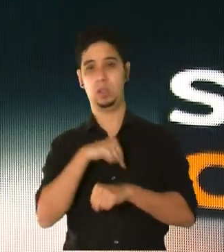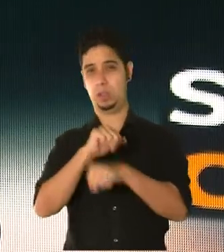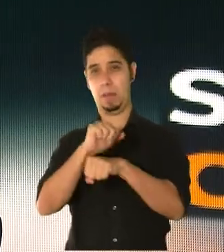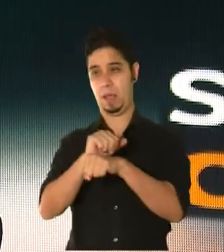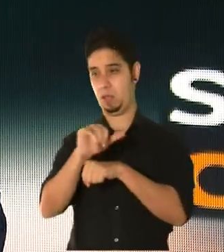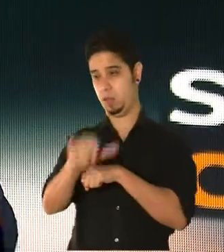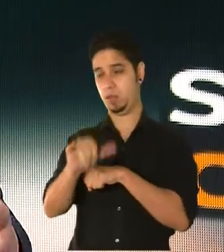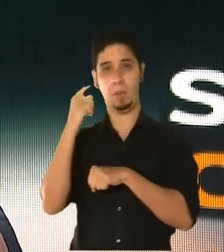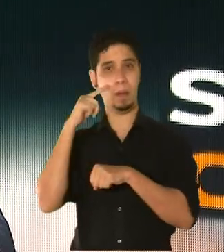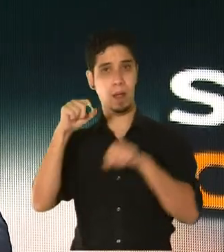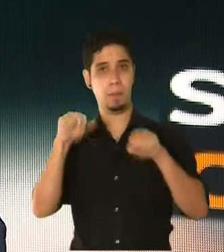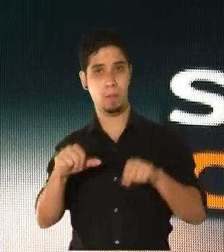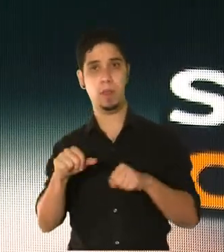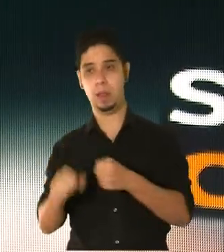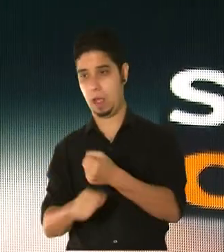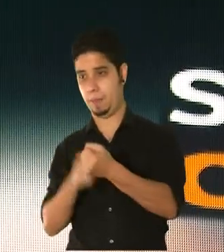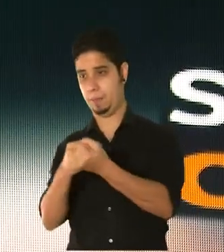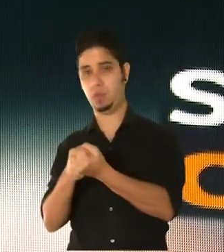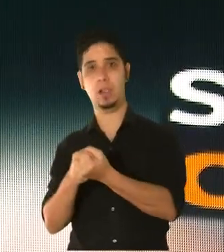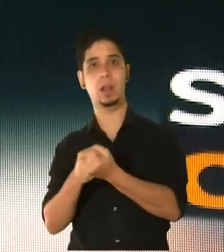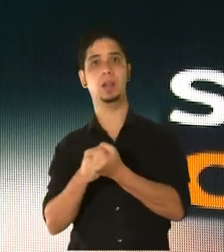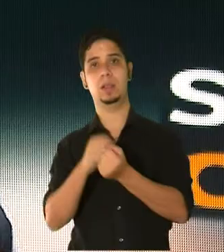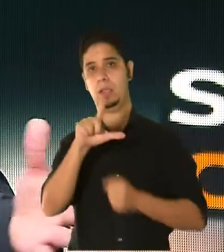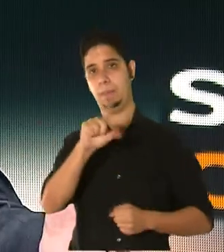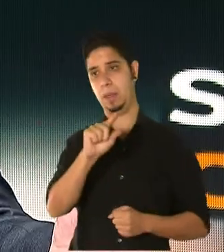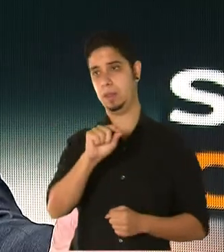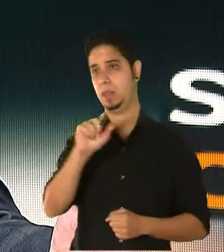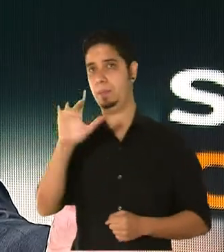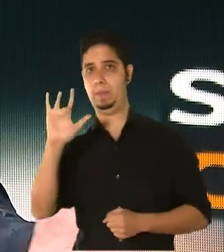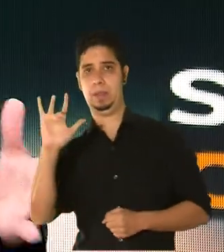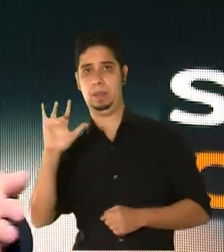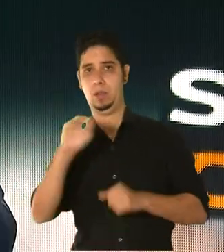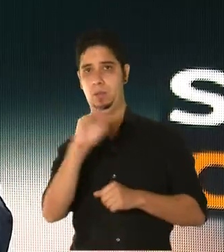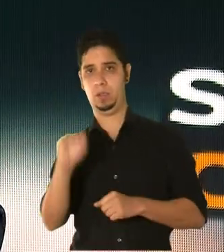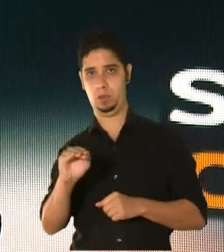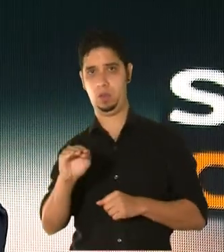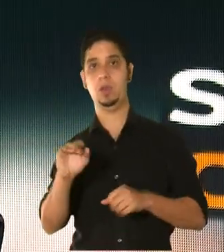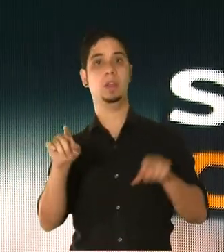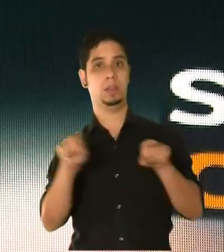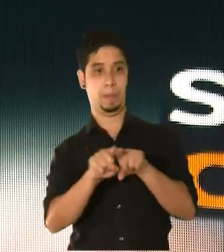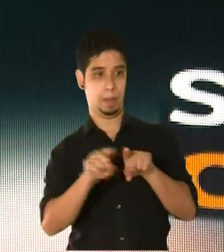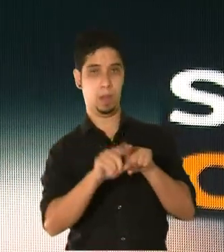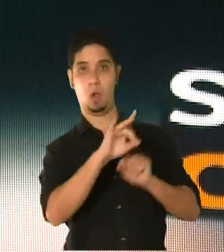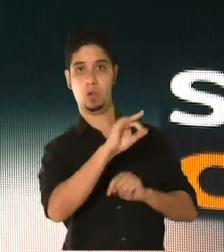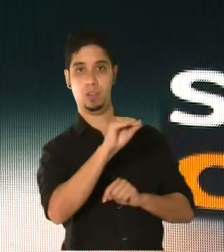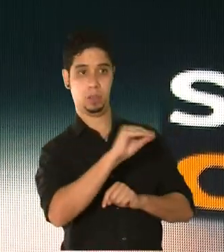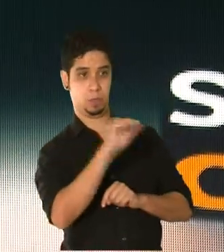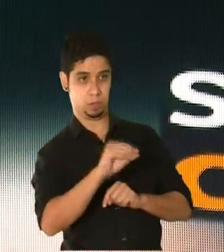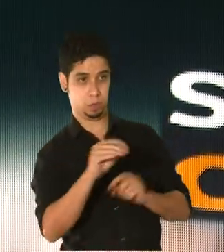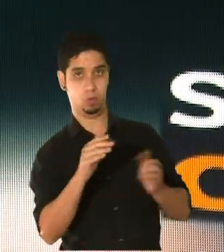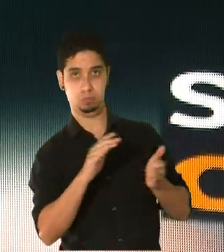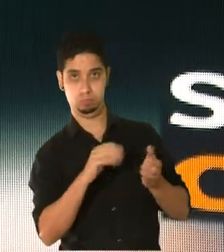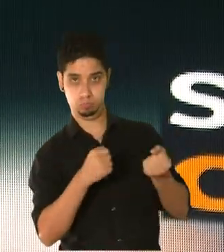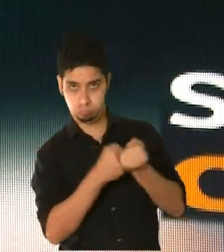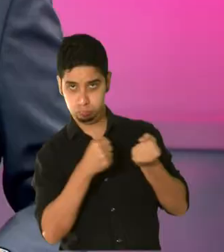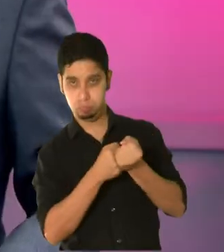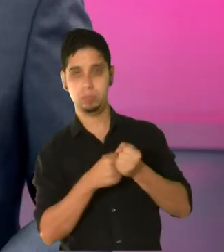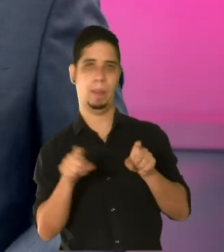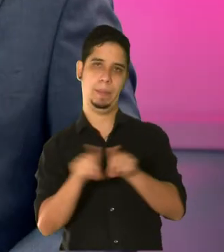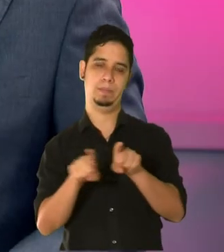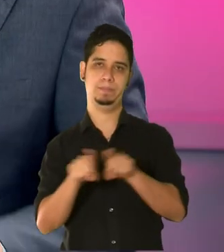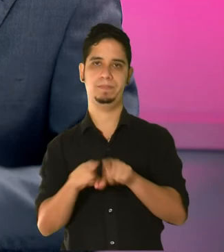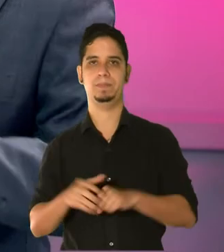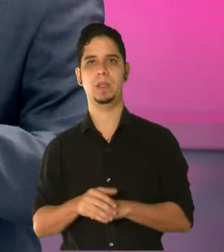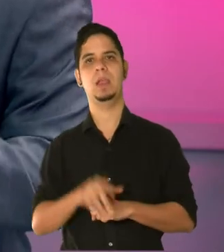revivir y activar ese 20 a 25 por ciento y ayudar al otro 80 que continuar con sus negocios operando efectivamente ese 20